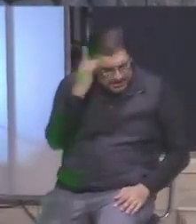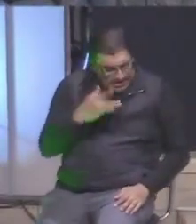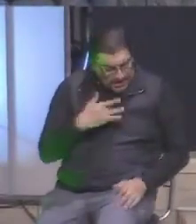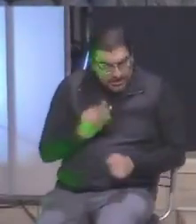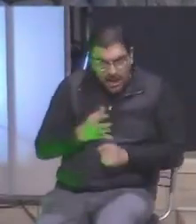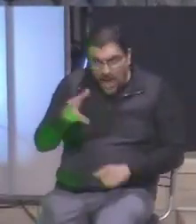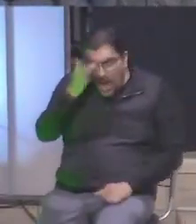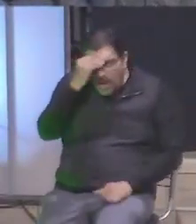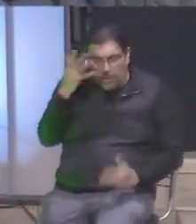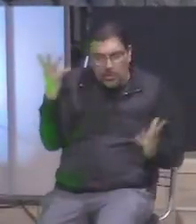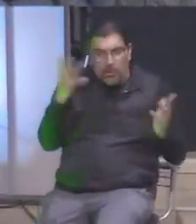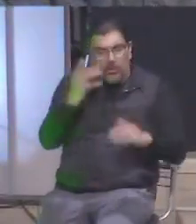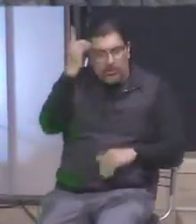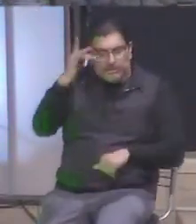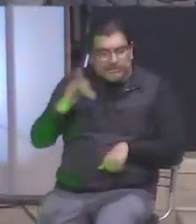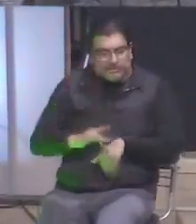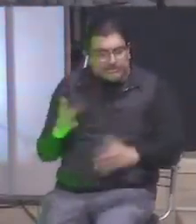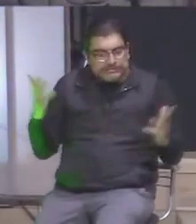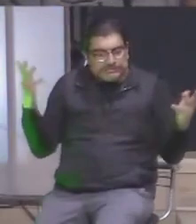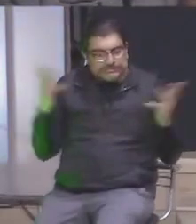corazón el día de hoy